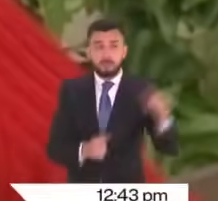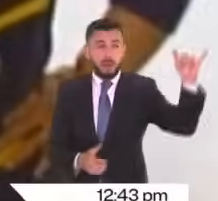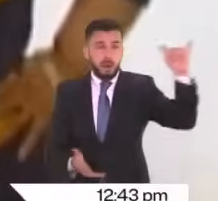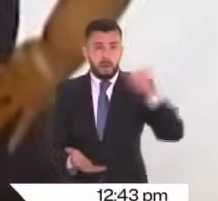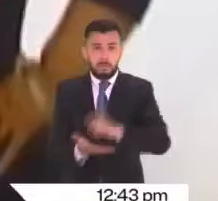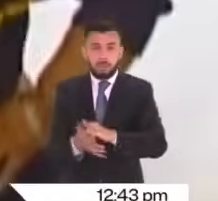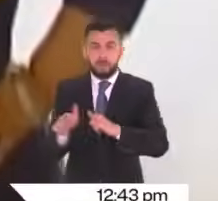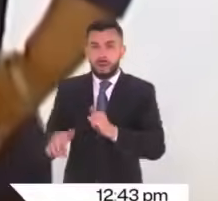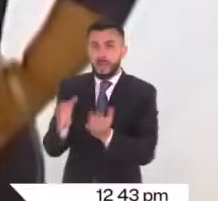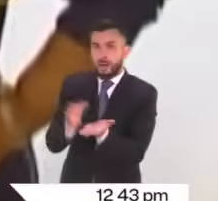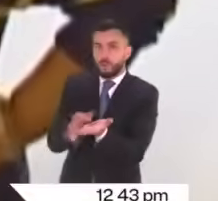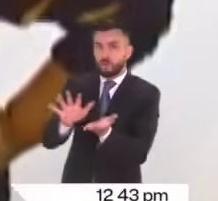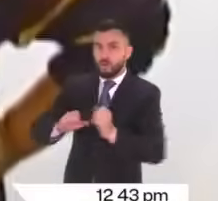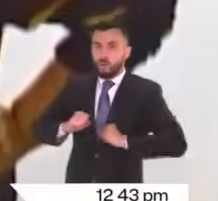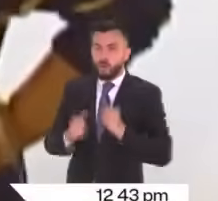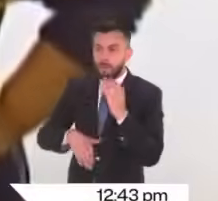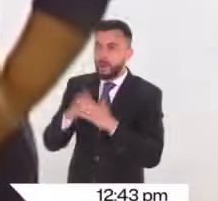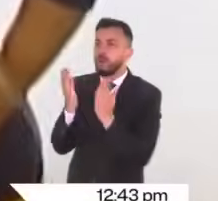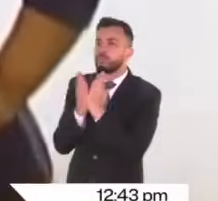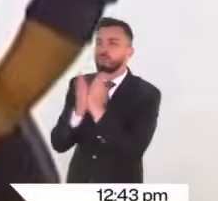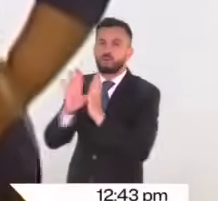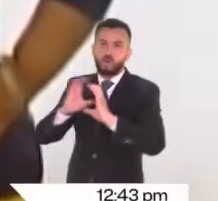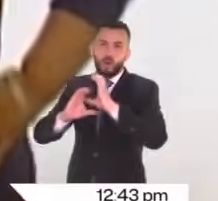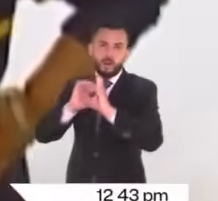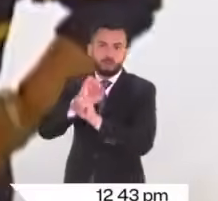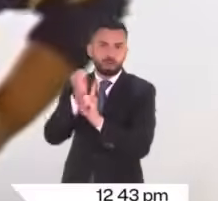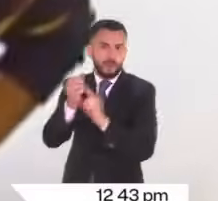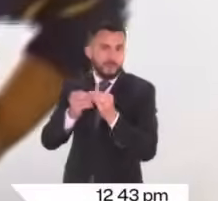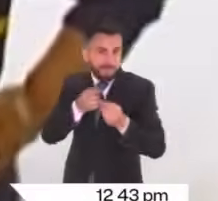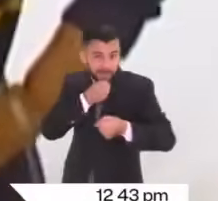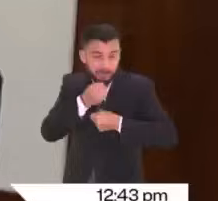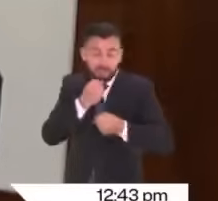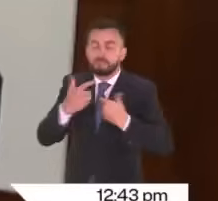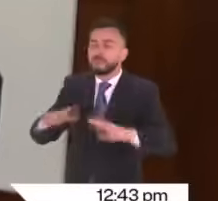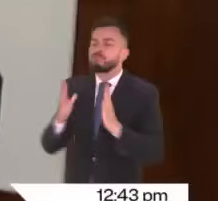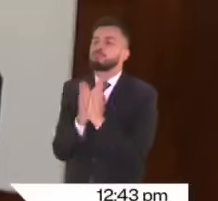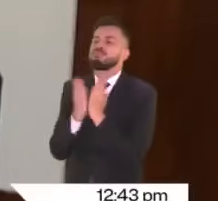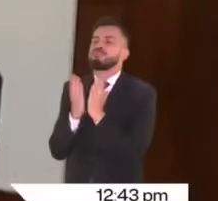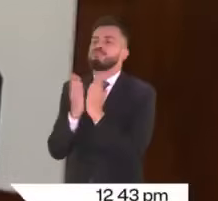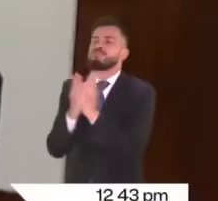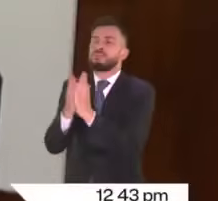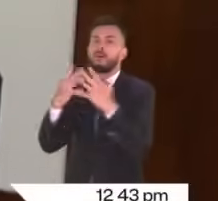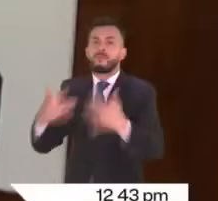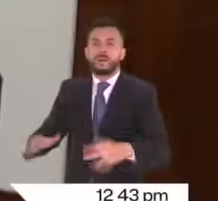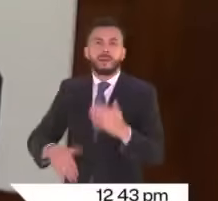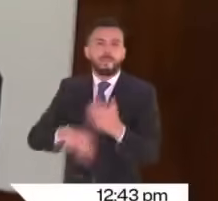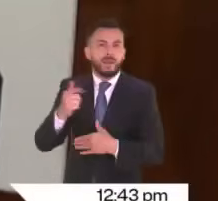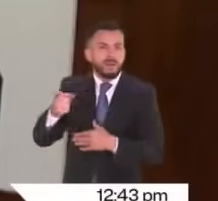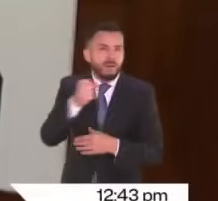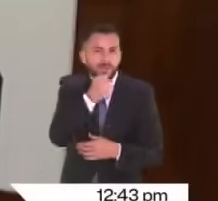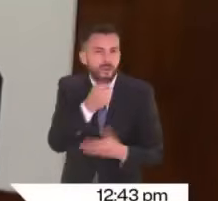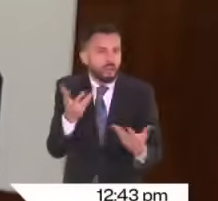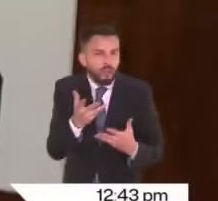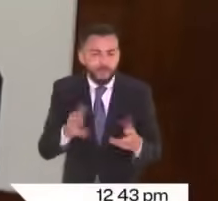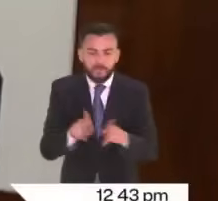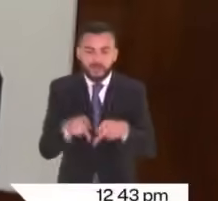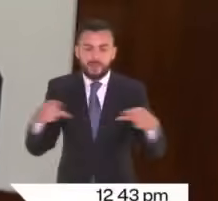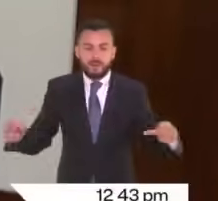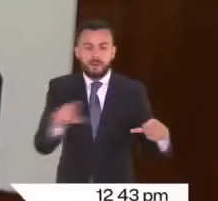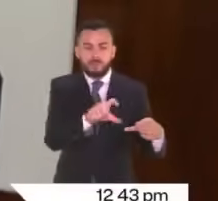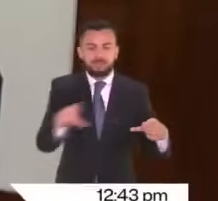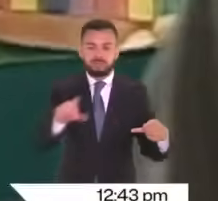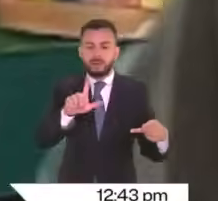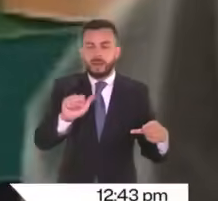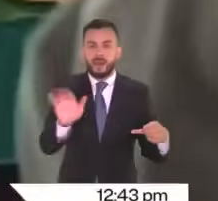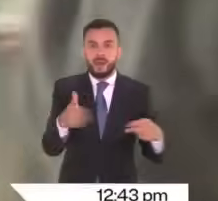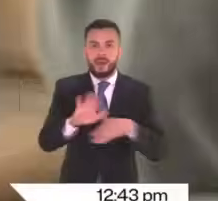del país para iniciar sus estudios en comunicación social y periodismo. Inició ejerciendo su profesión en el diario La República, pero lo